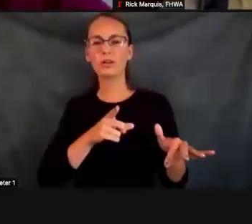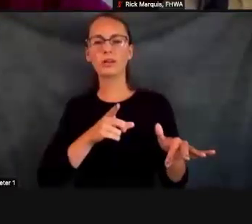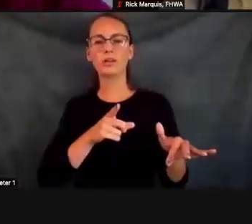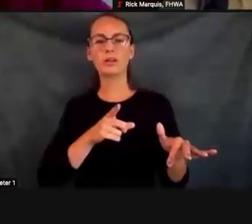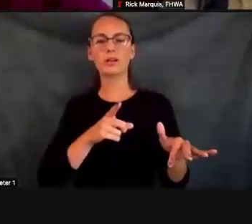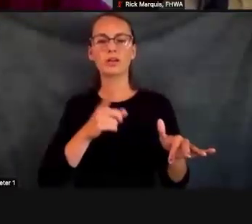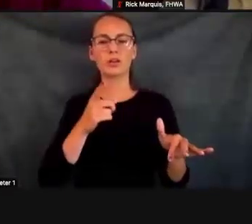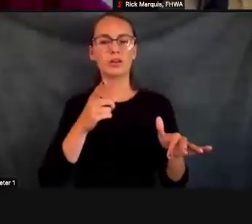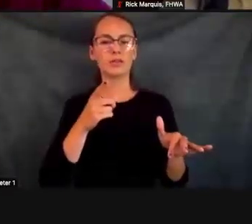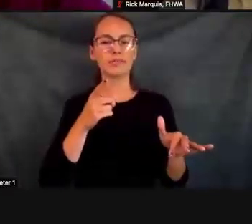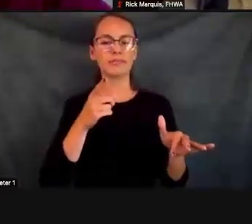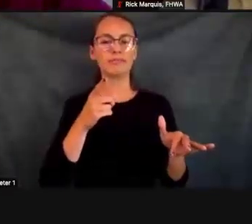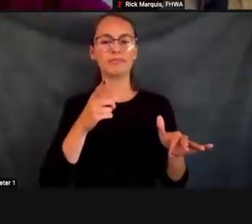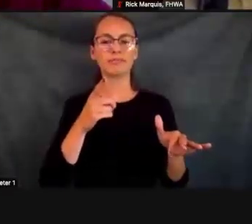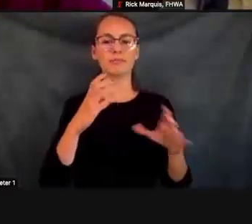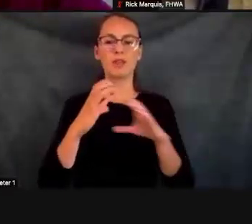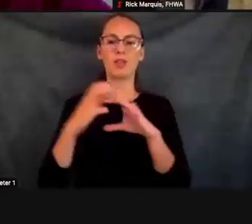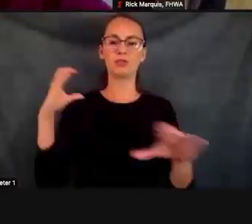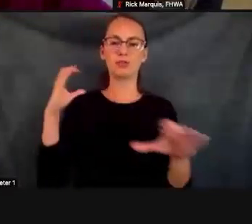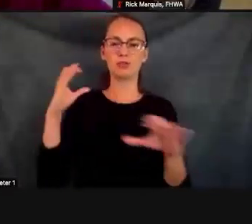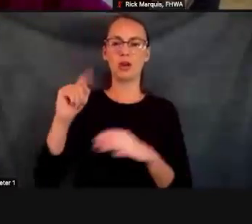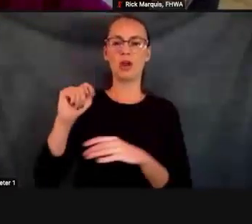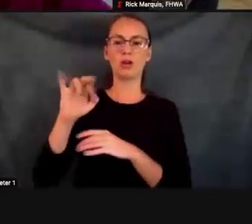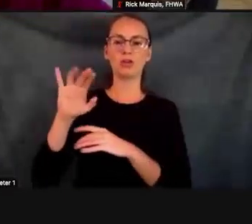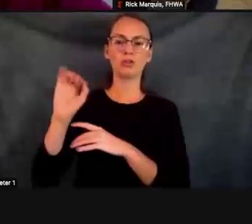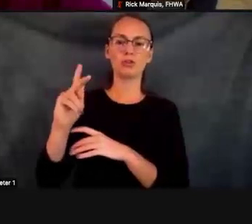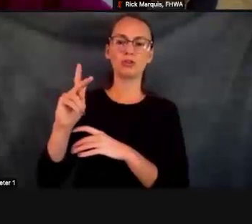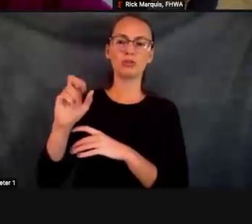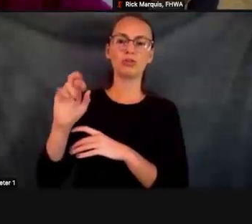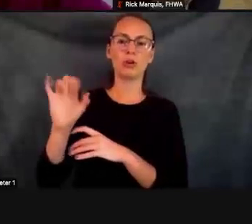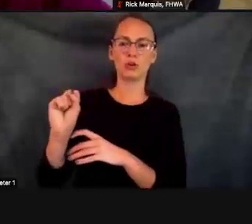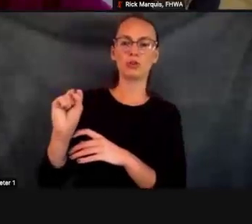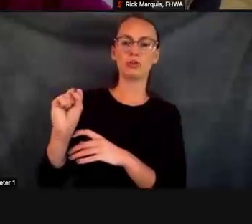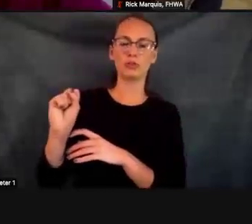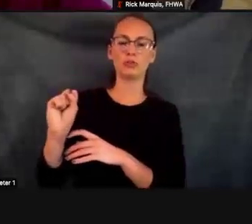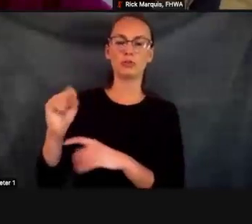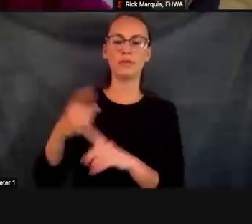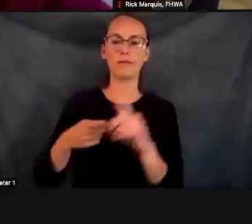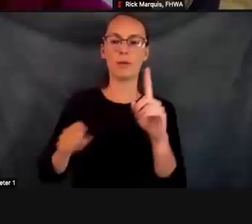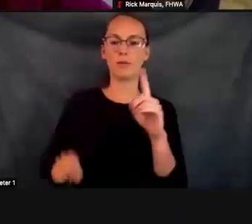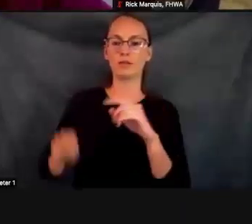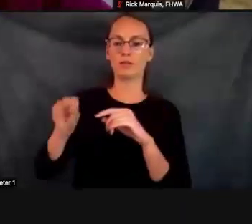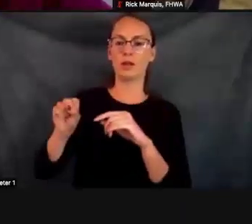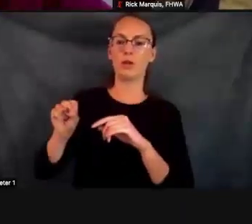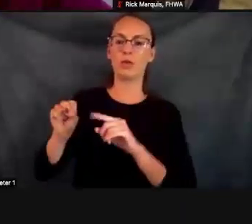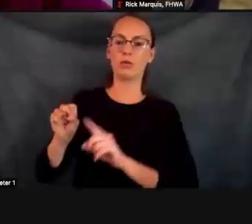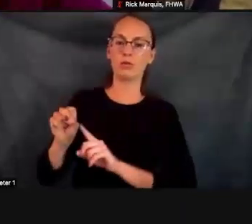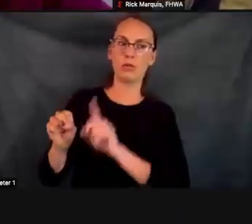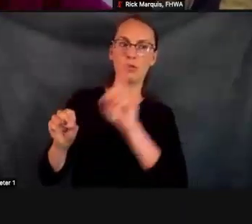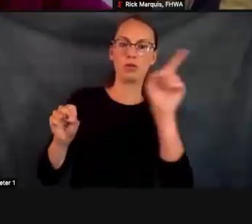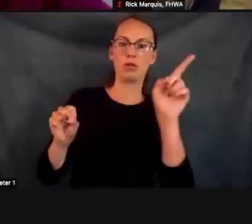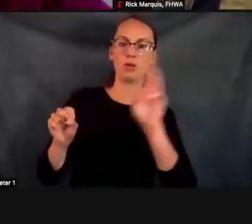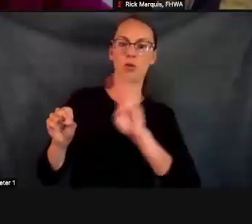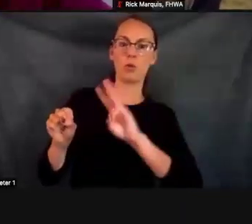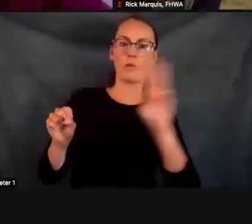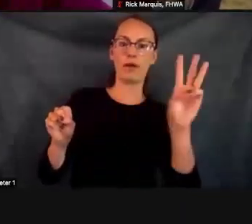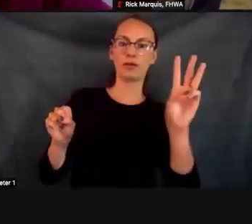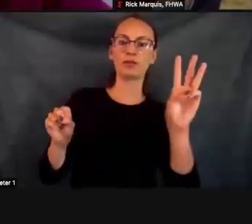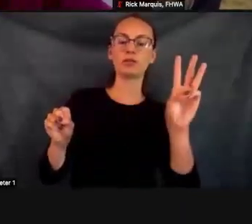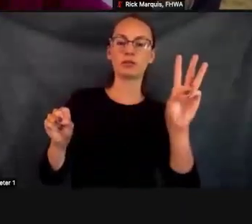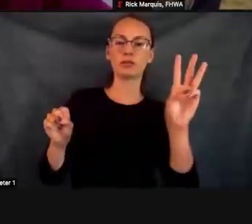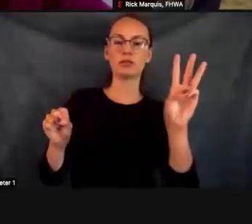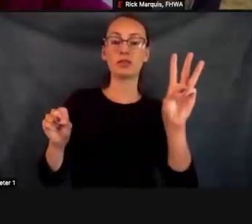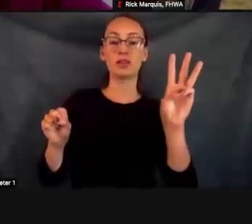tráfico. Va a desanimar miembros de la industria de camioneros que vienen desde el